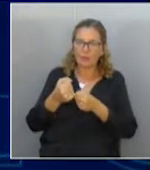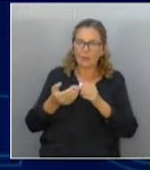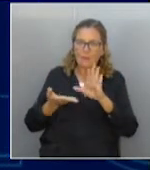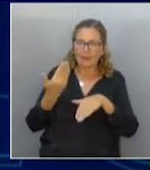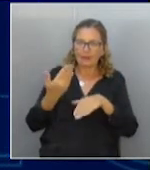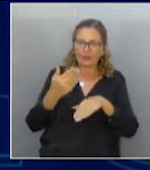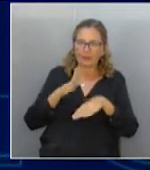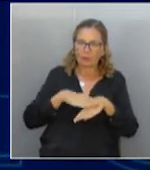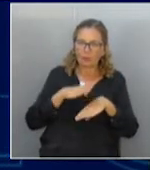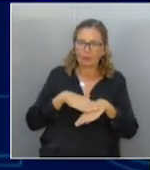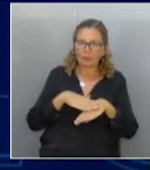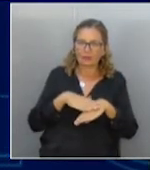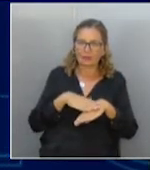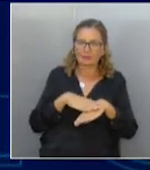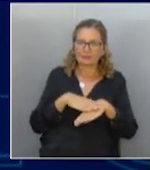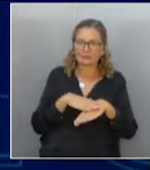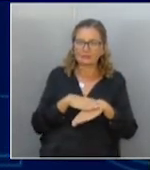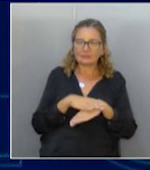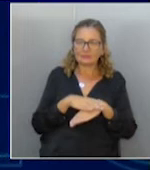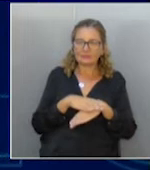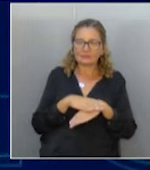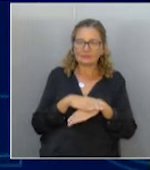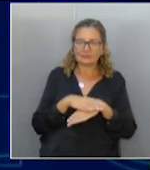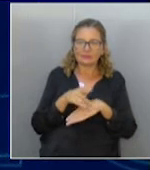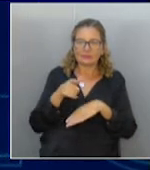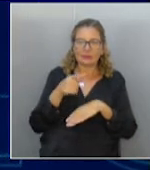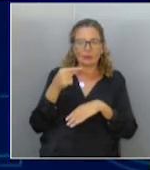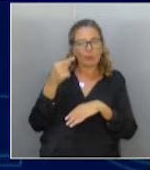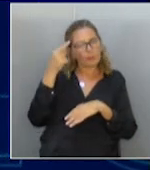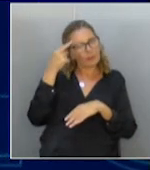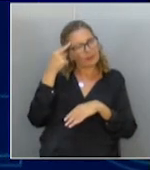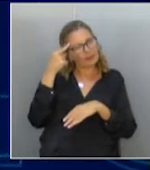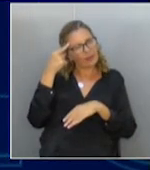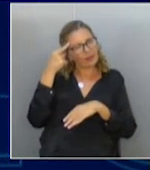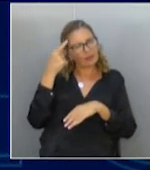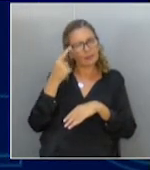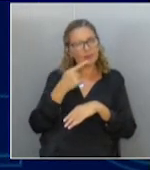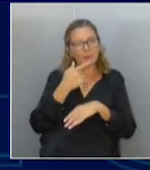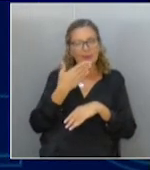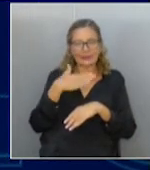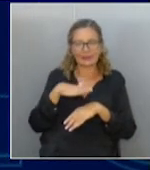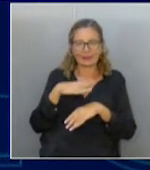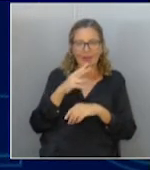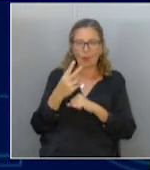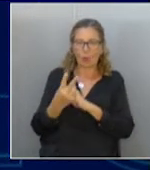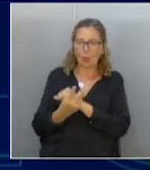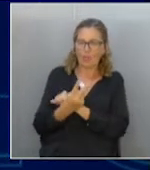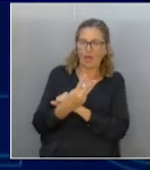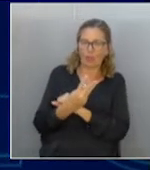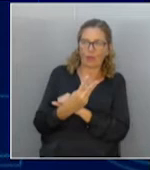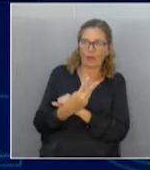cargo. Sí, en realidad nosotras, como que, claro, cuando empezamos a pensar en esto de entender como los cuidados, también tenía como